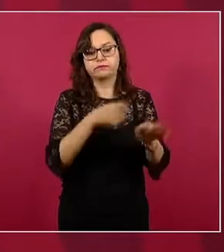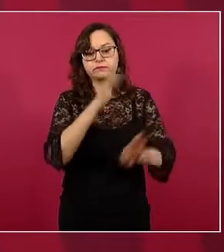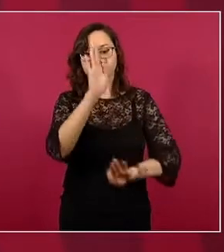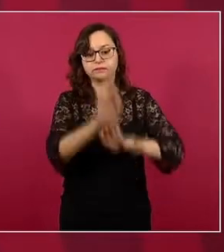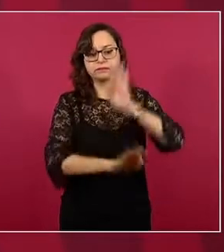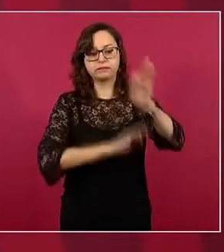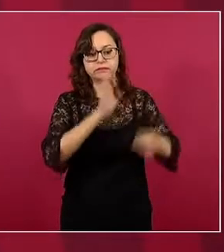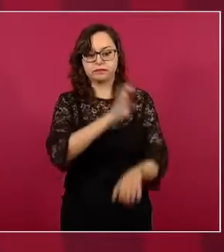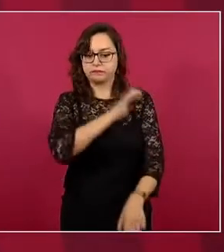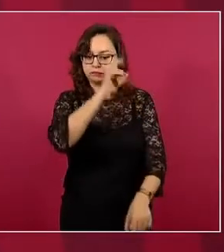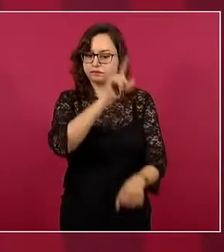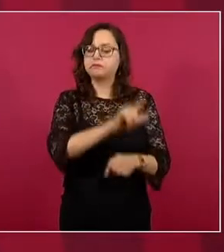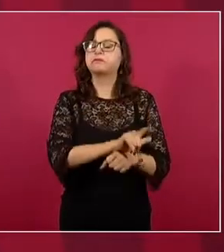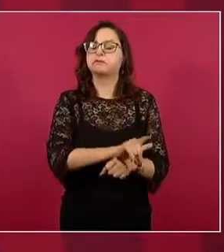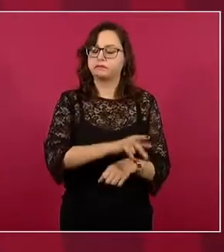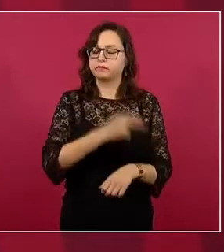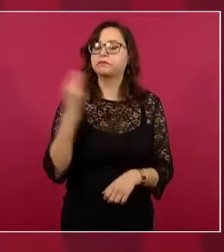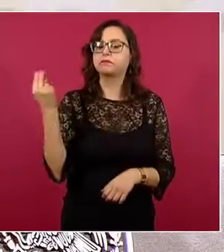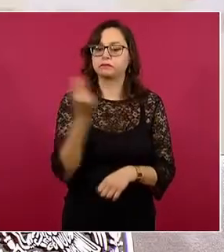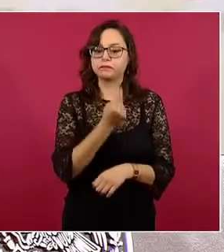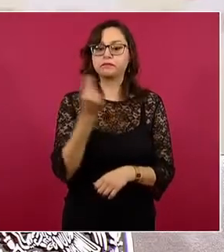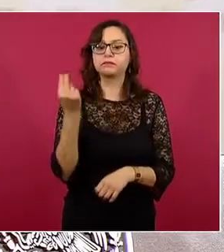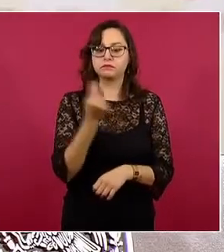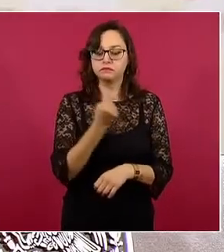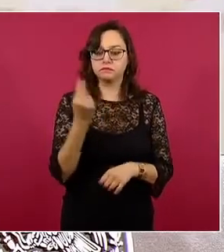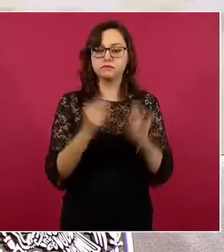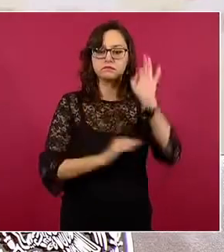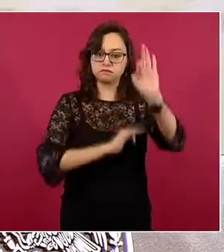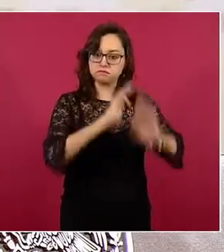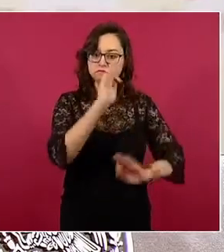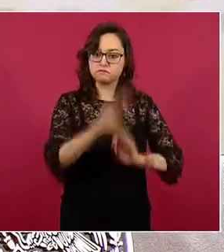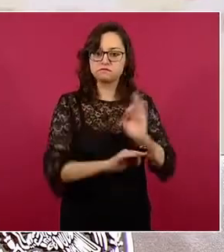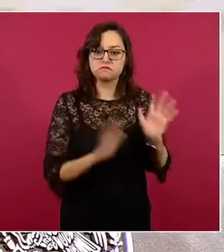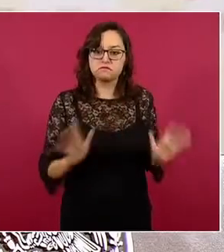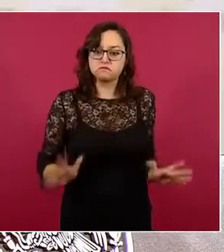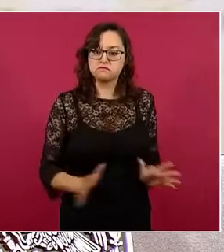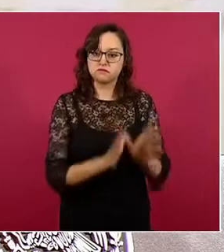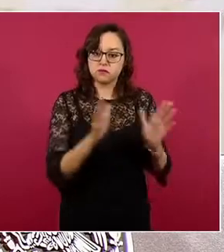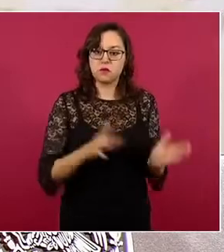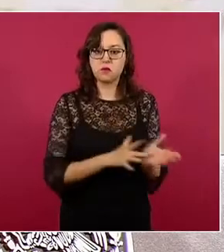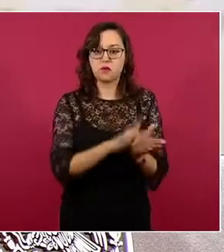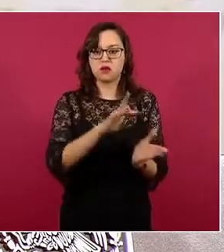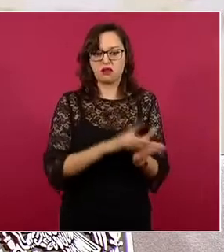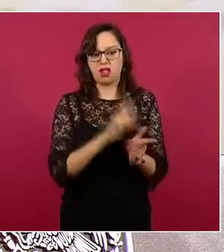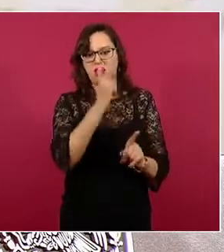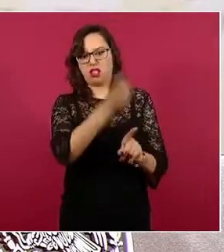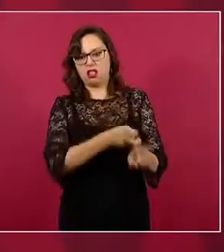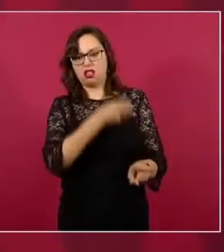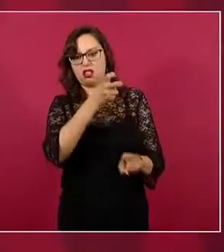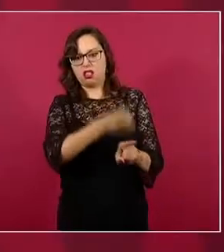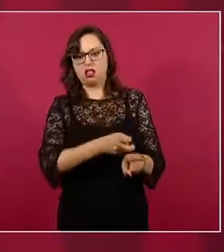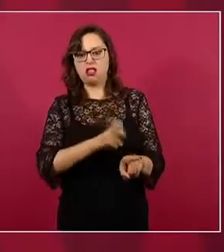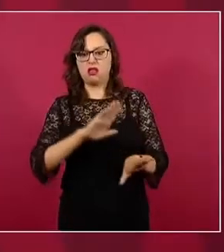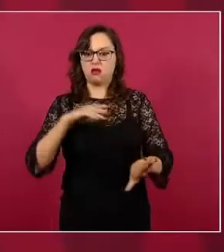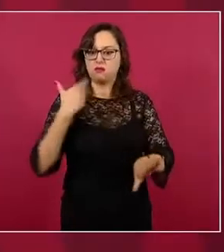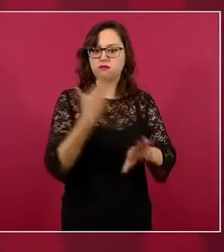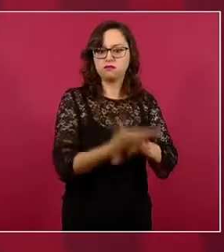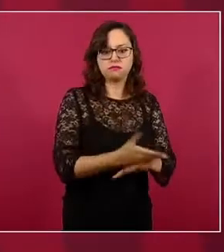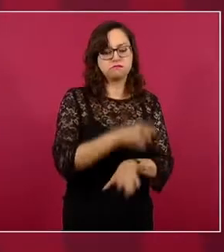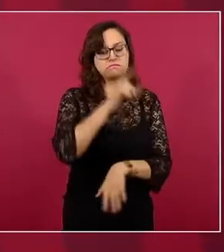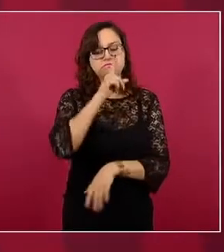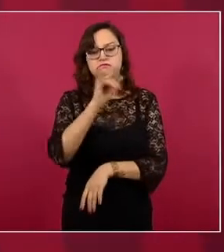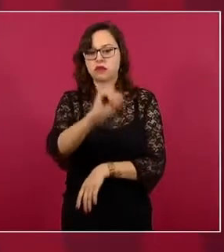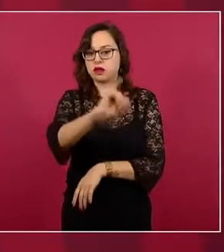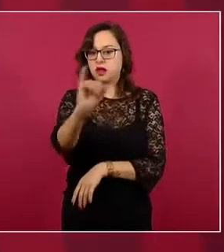nunca más ofenderlos, sino apoyar a las maestras y a los maestros. Ese es